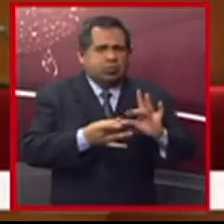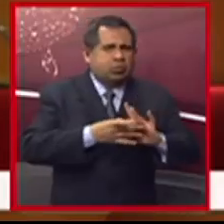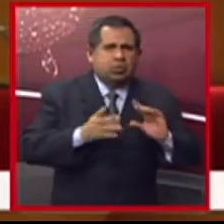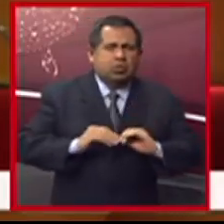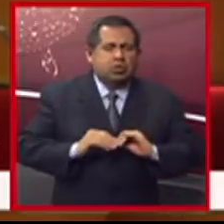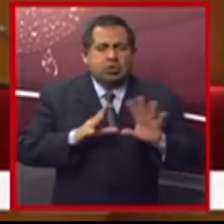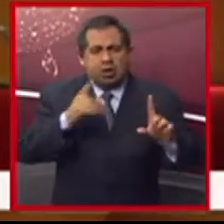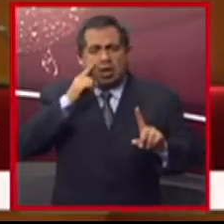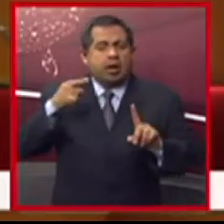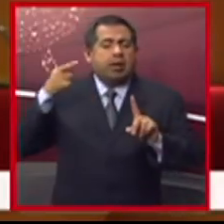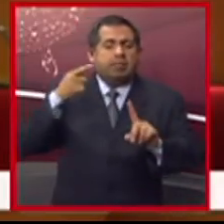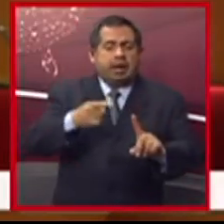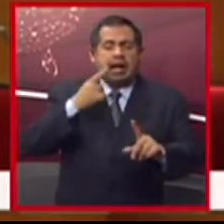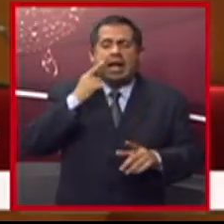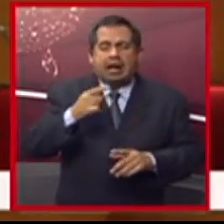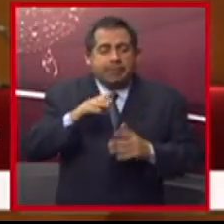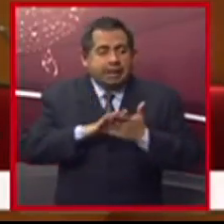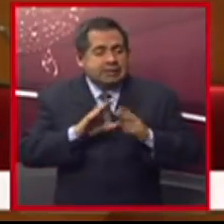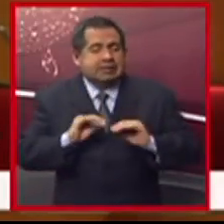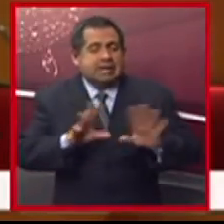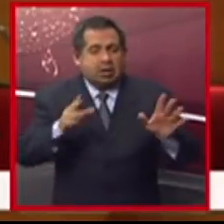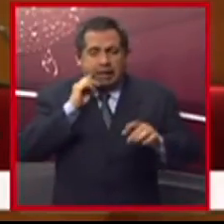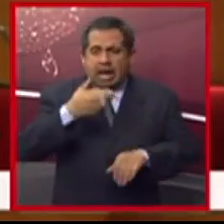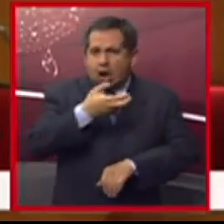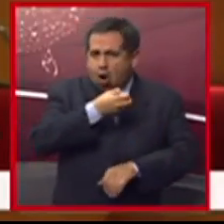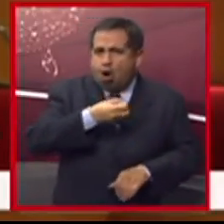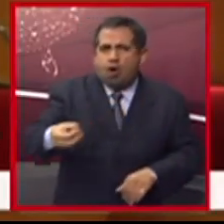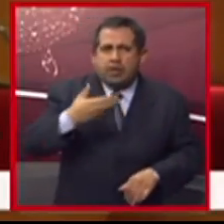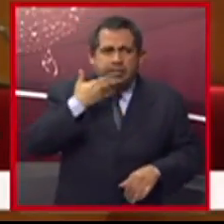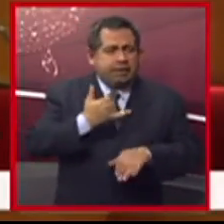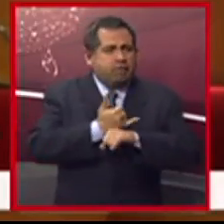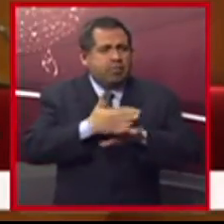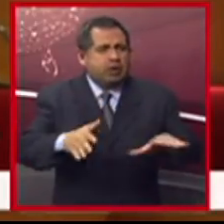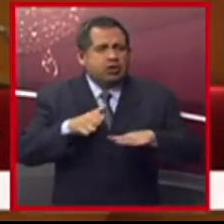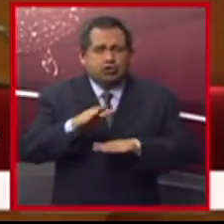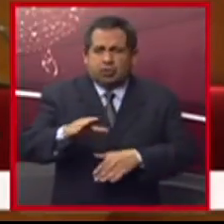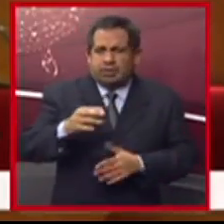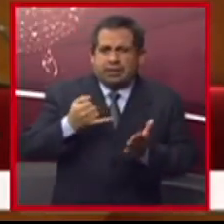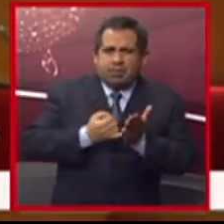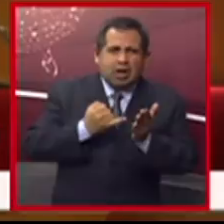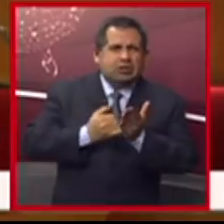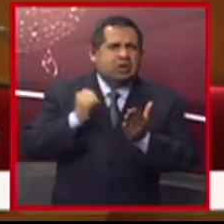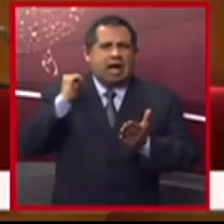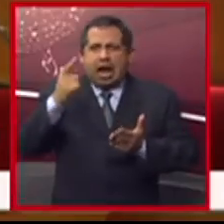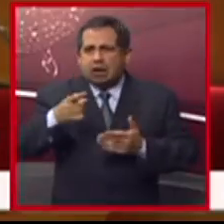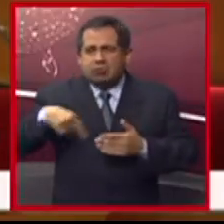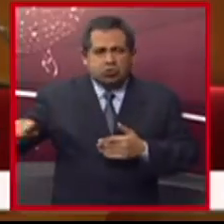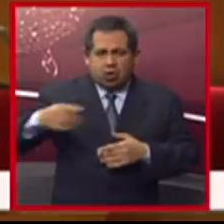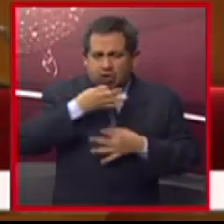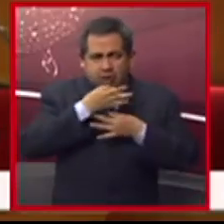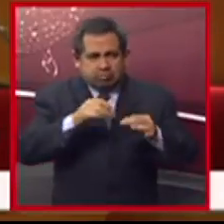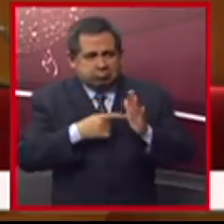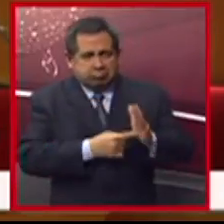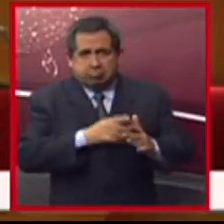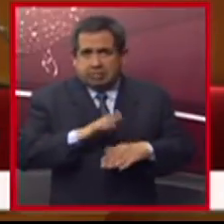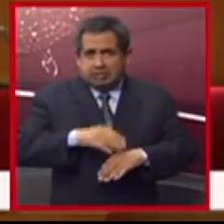con la Secretaría de Hacienda para sistematizar la información derivada de las declaraciones fiscales.